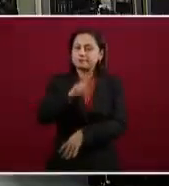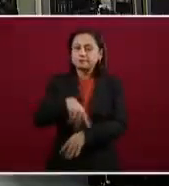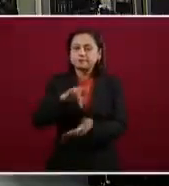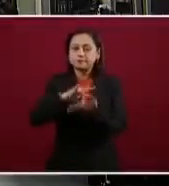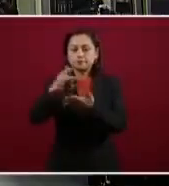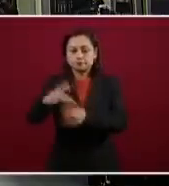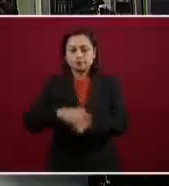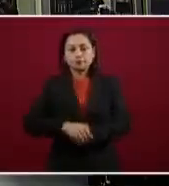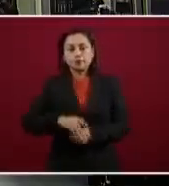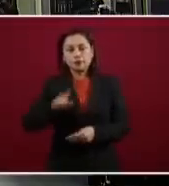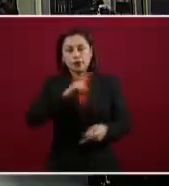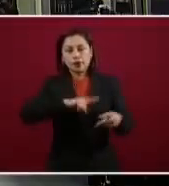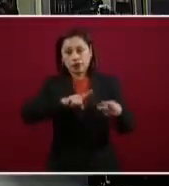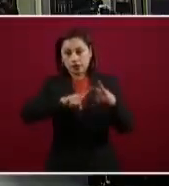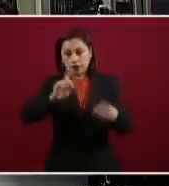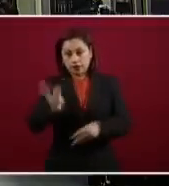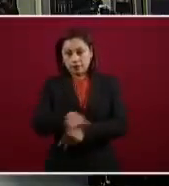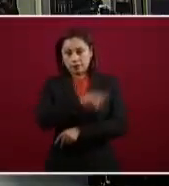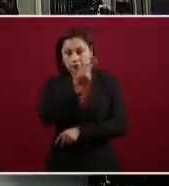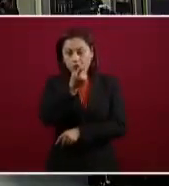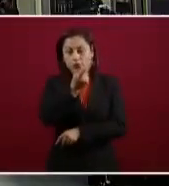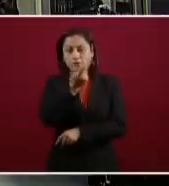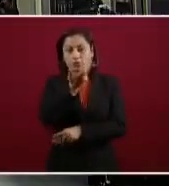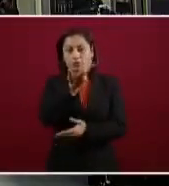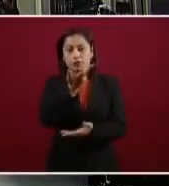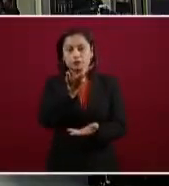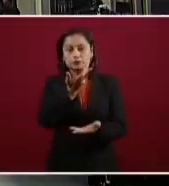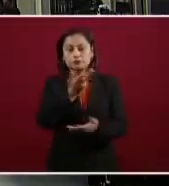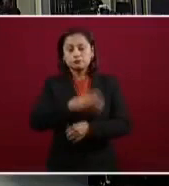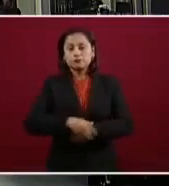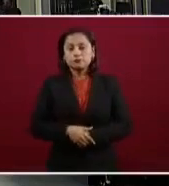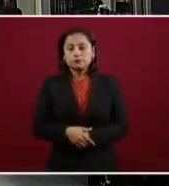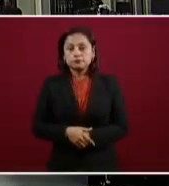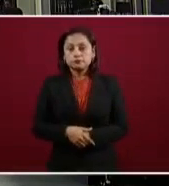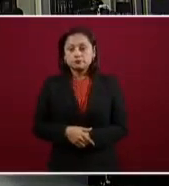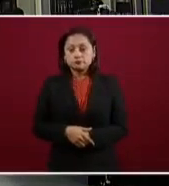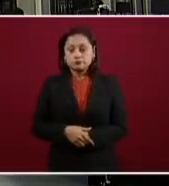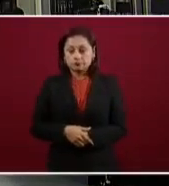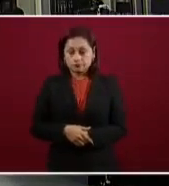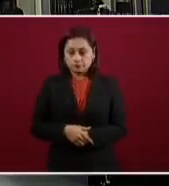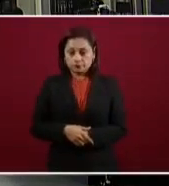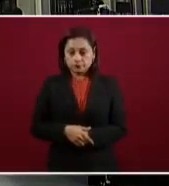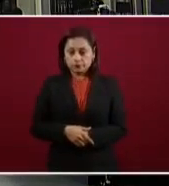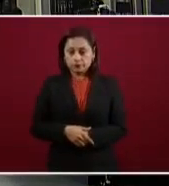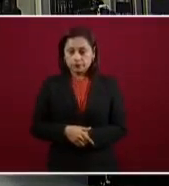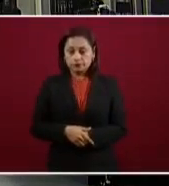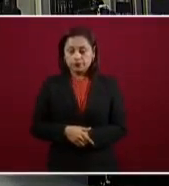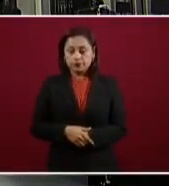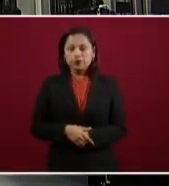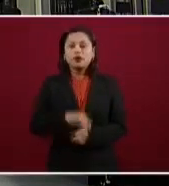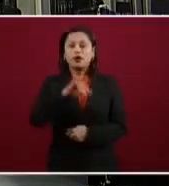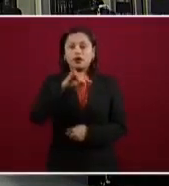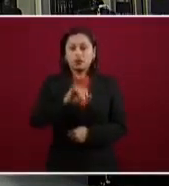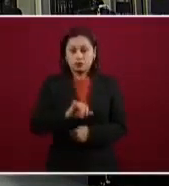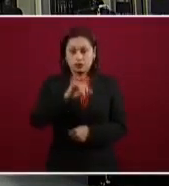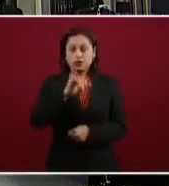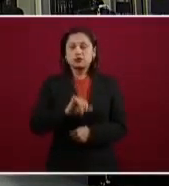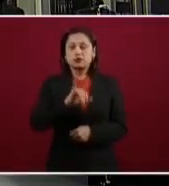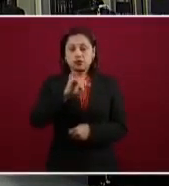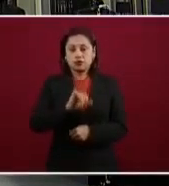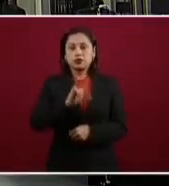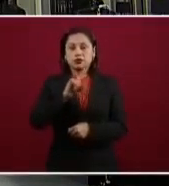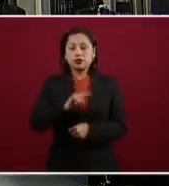la otra pregunta la otra pregunta es que hablan si de